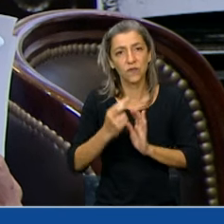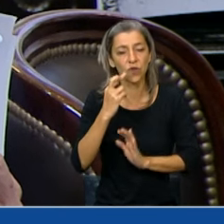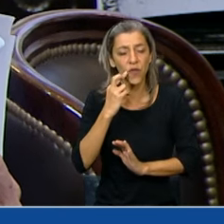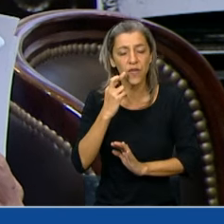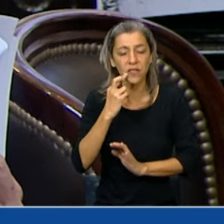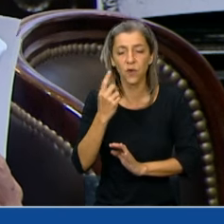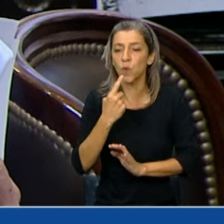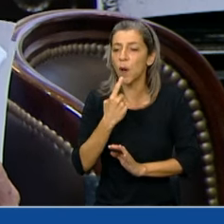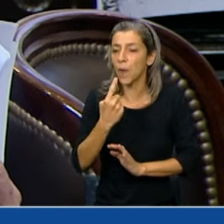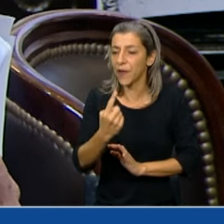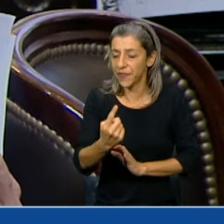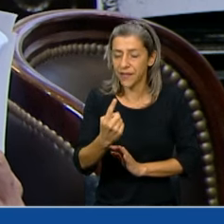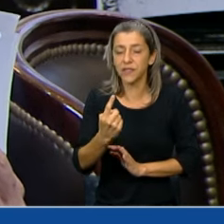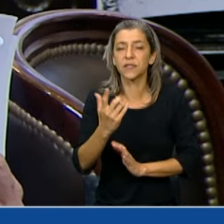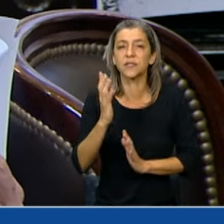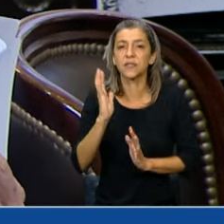dice